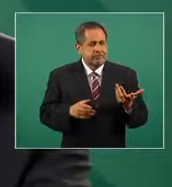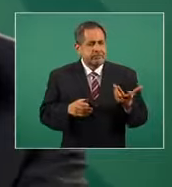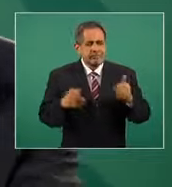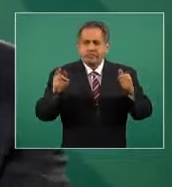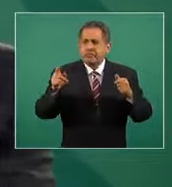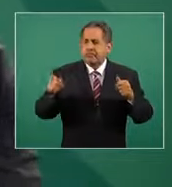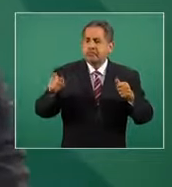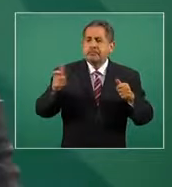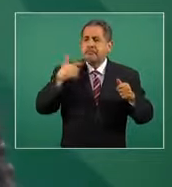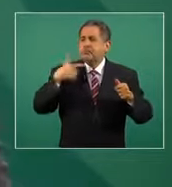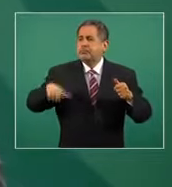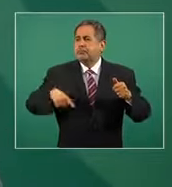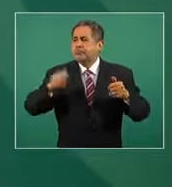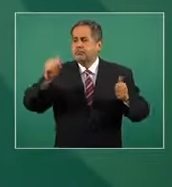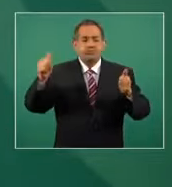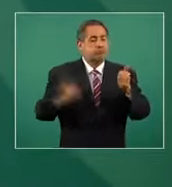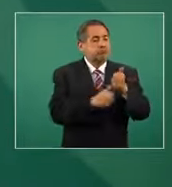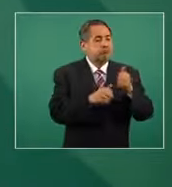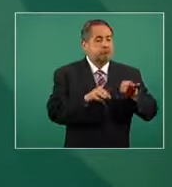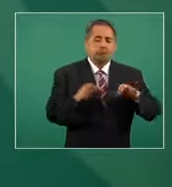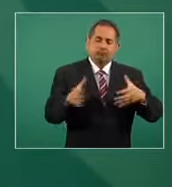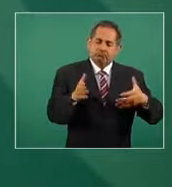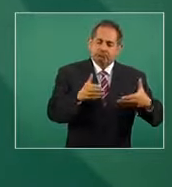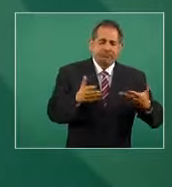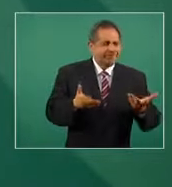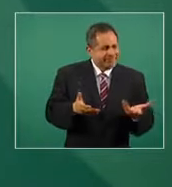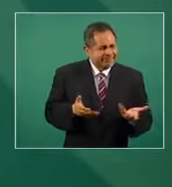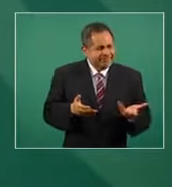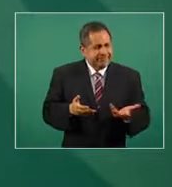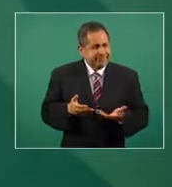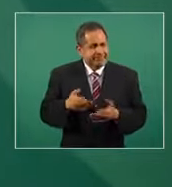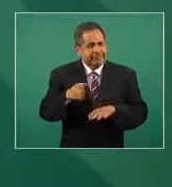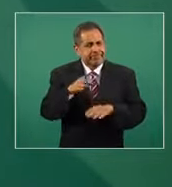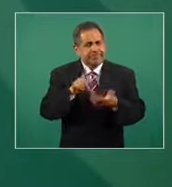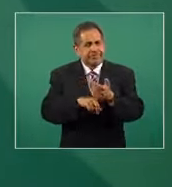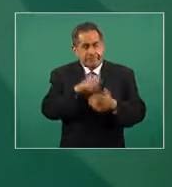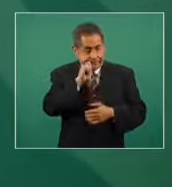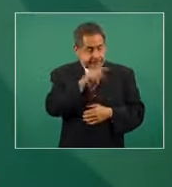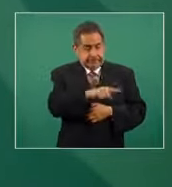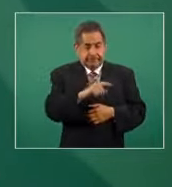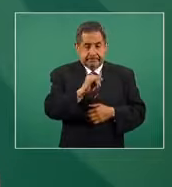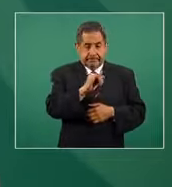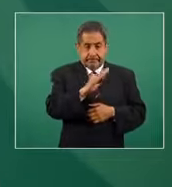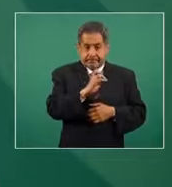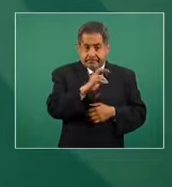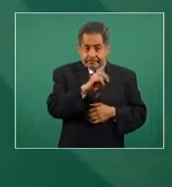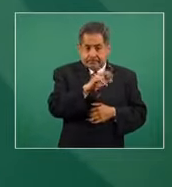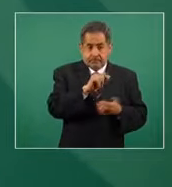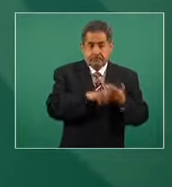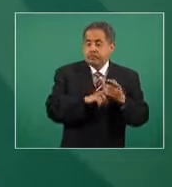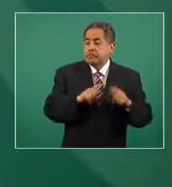empleada. Pero no solo eso. Esta misma empresa contrató